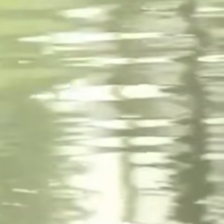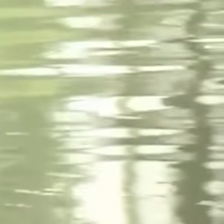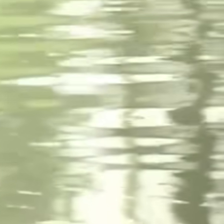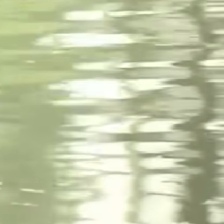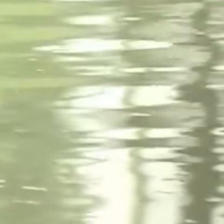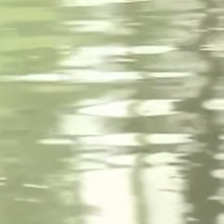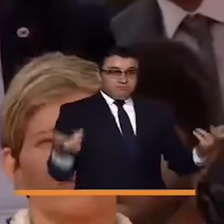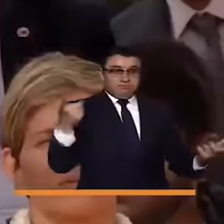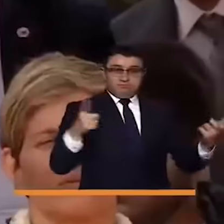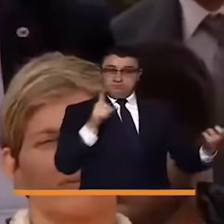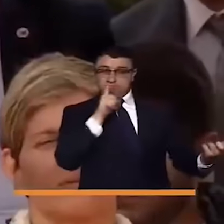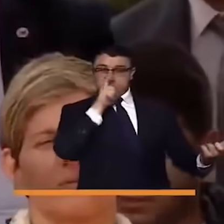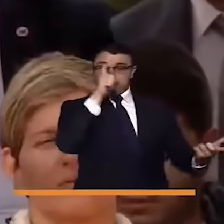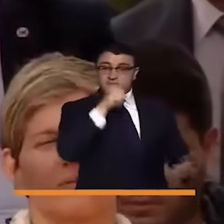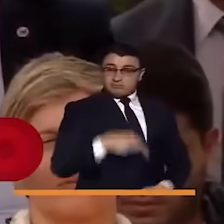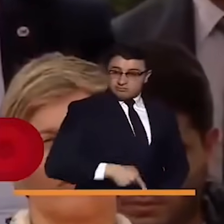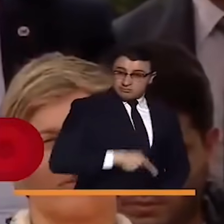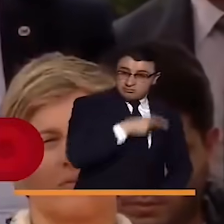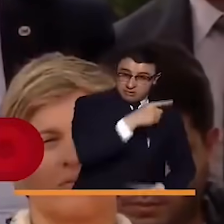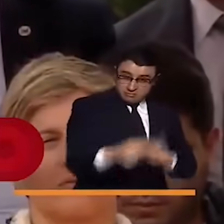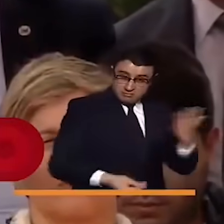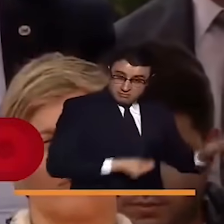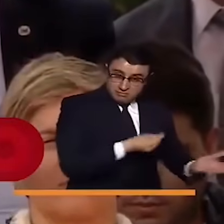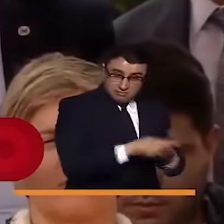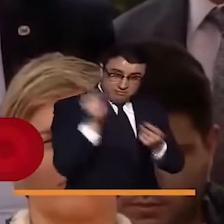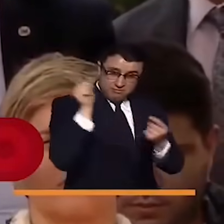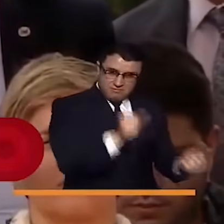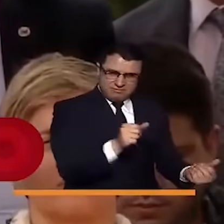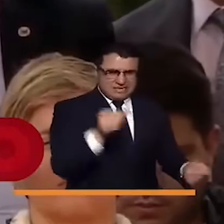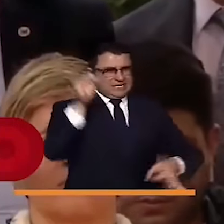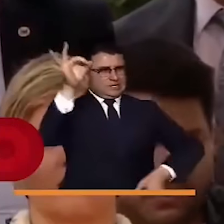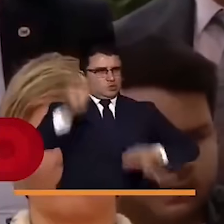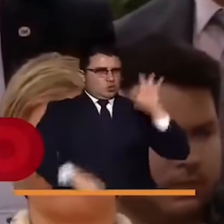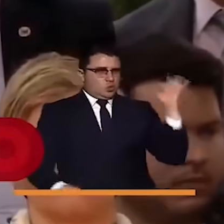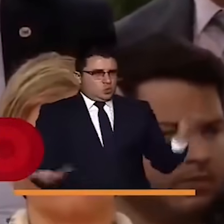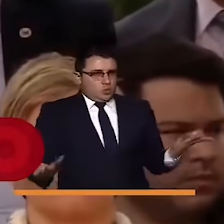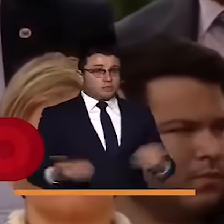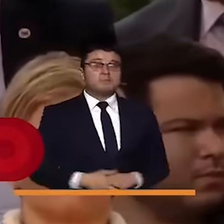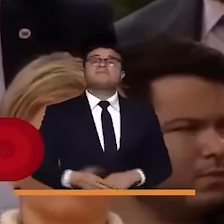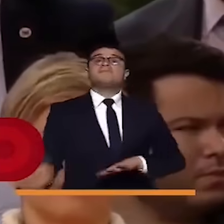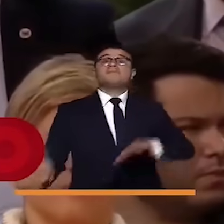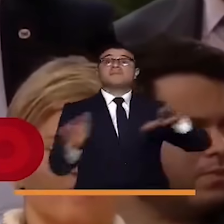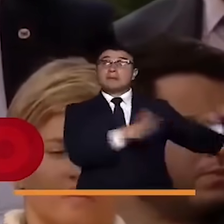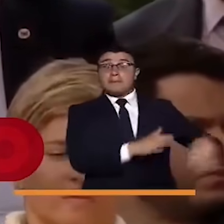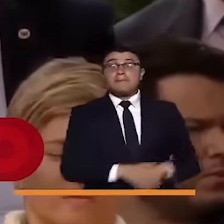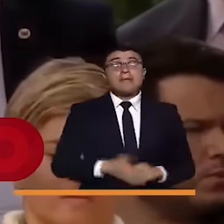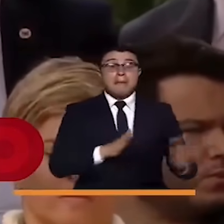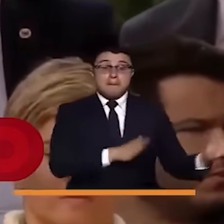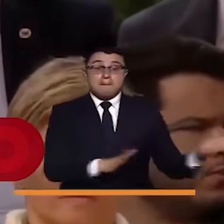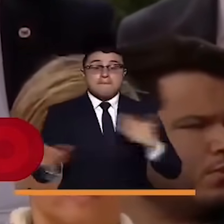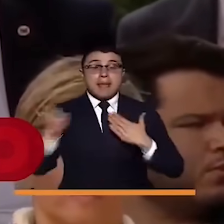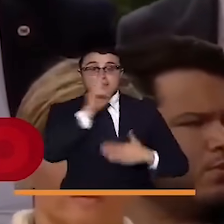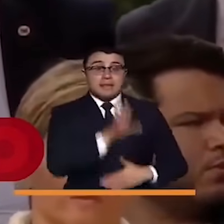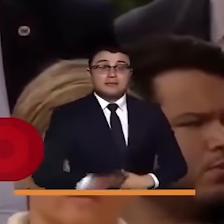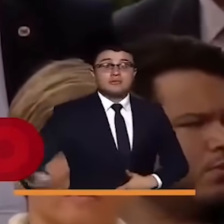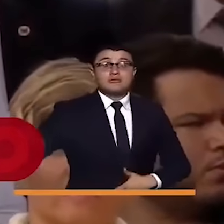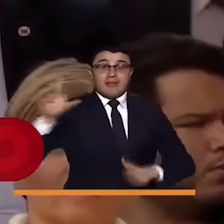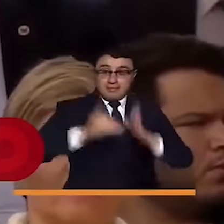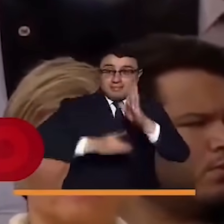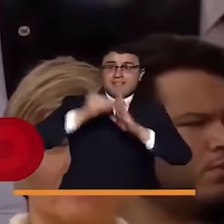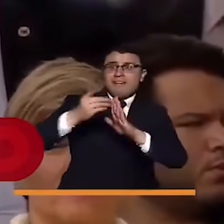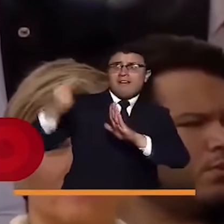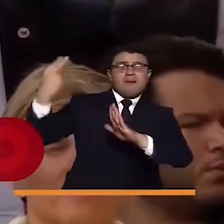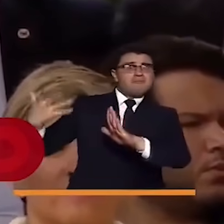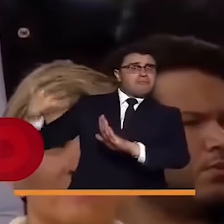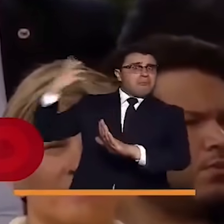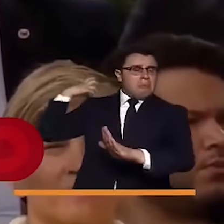ambiente. Tenemos el Plan Nacional de Desarrollo más participativo que hemos tenido en Colombia. Histórico